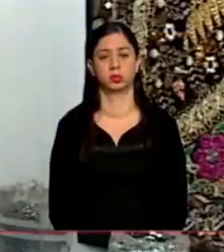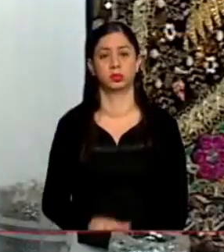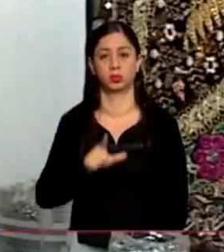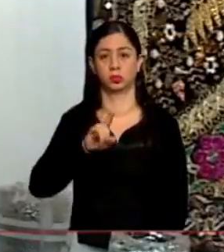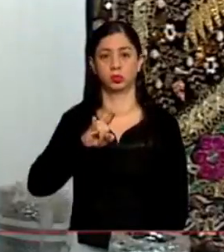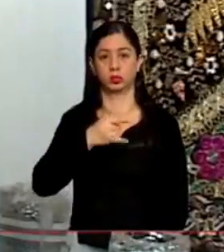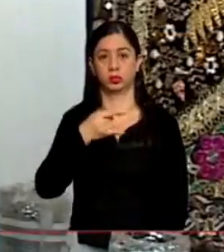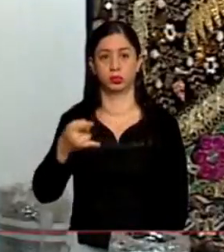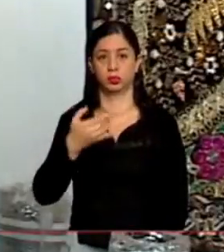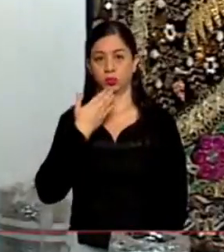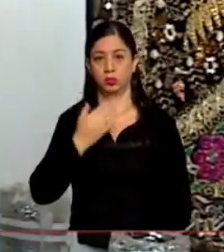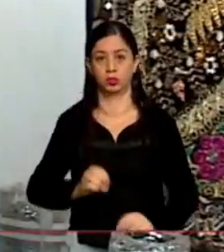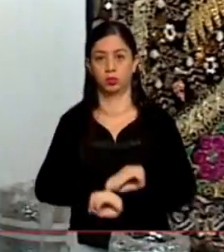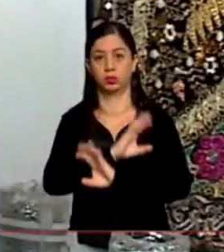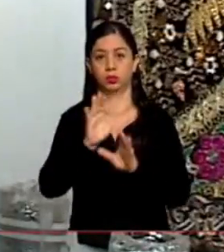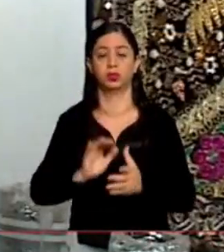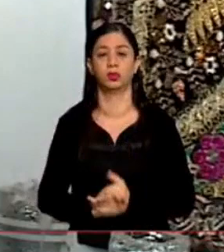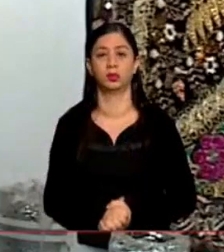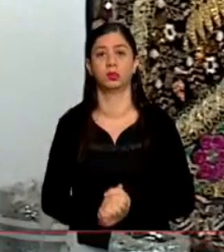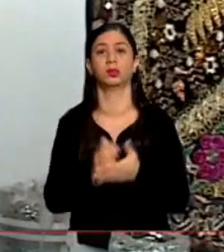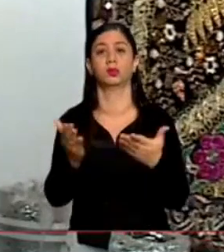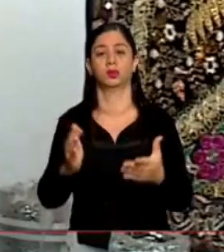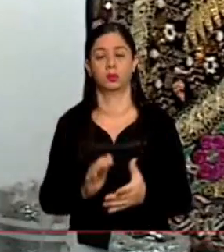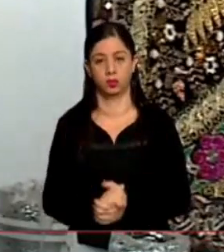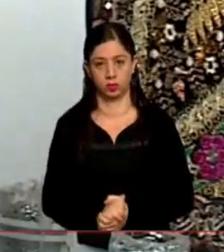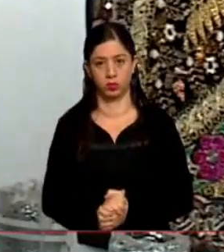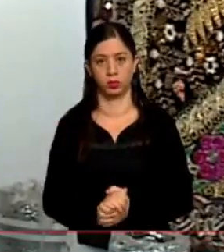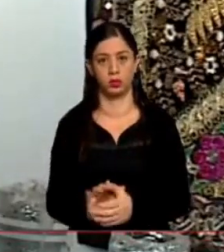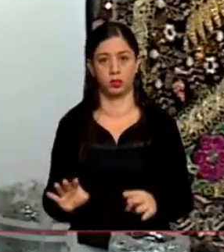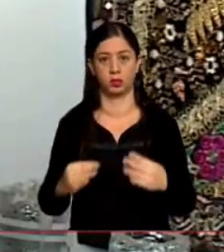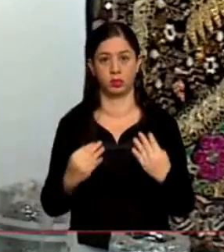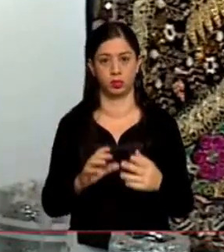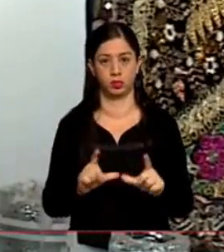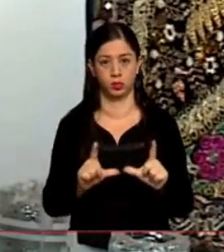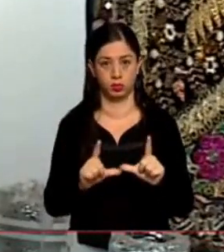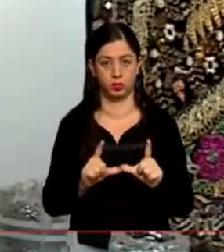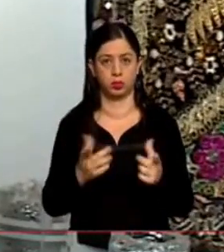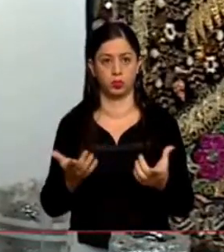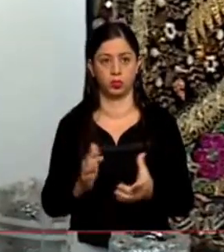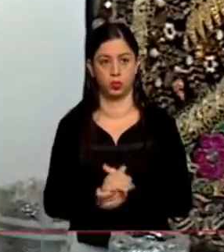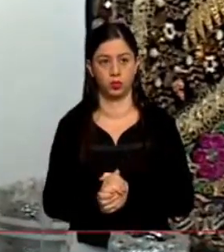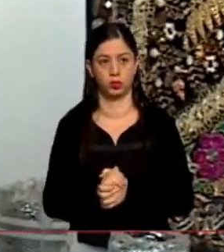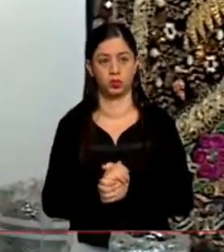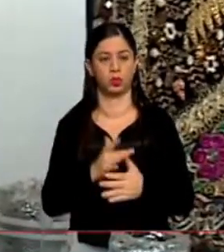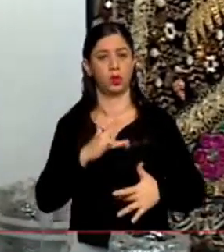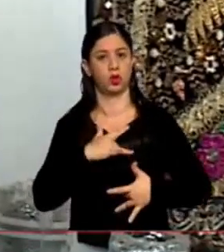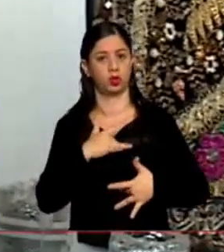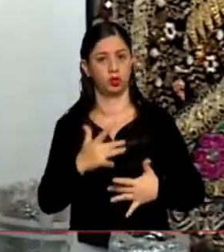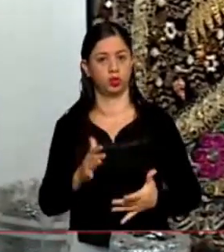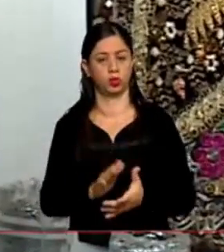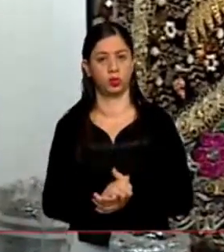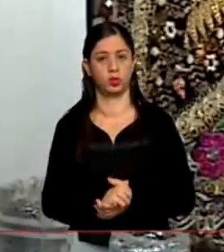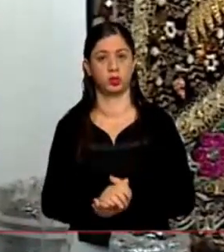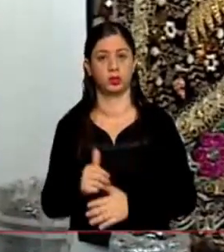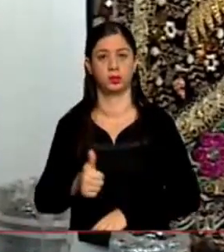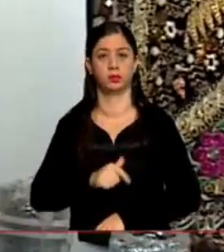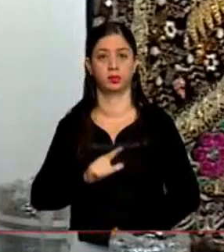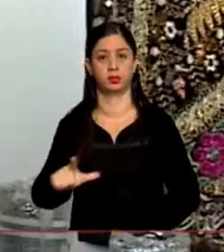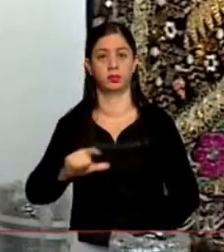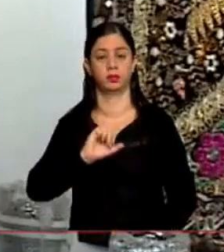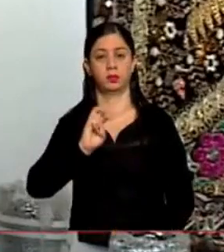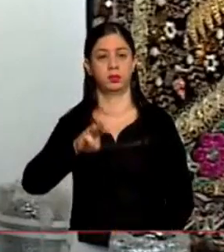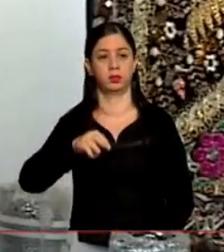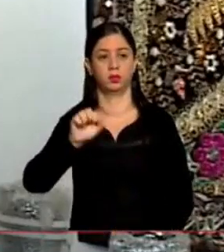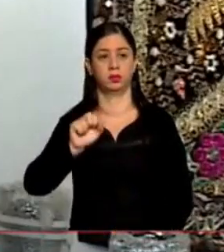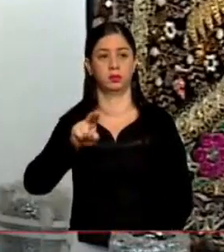Luz Ángeli, muy buenos días. Saludo cordial a la teleaudiencia. Pues antes de contarle cómo se suman, nuestro anfitrión Manuel Rodríguez nos